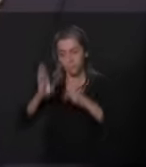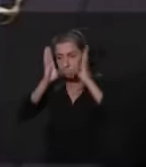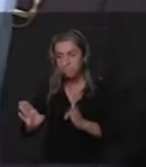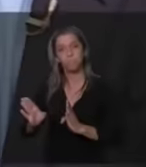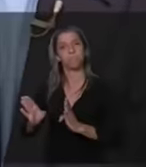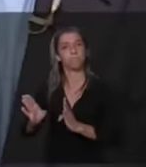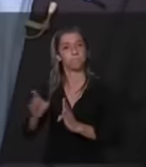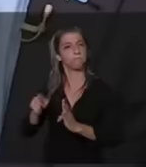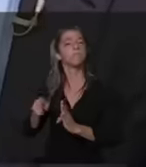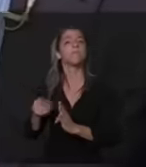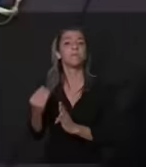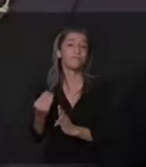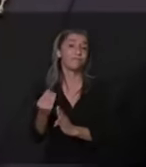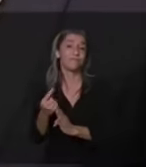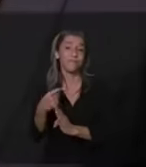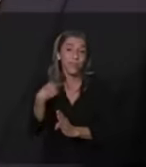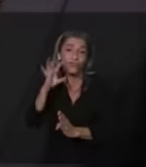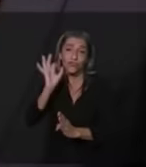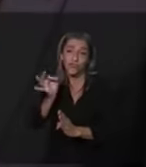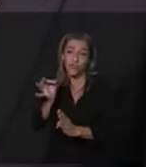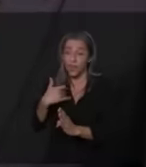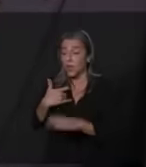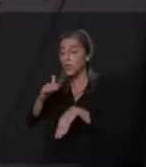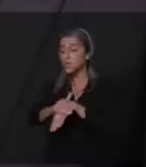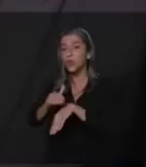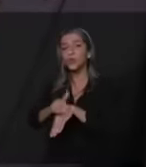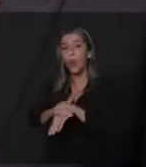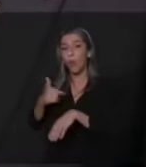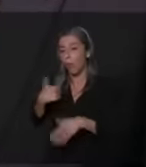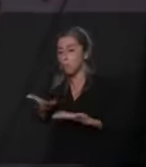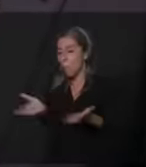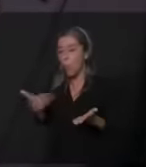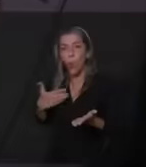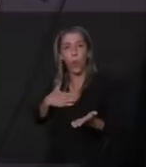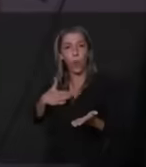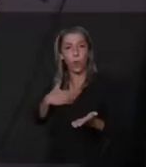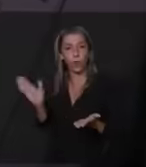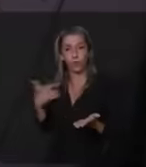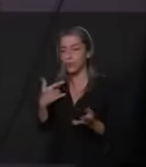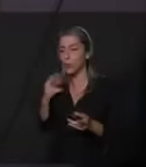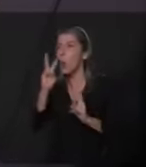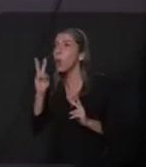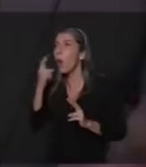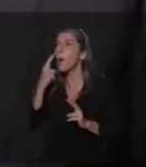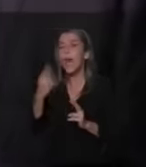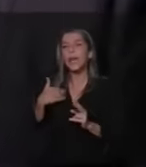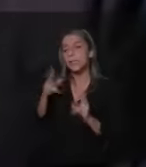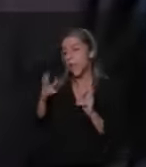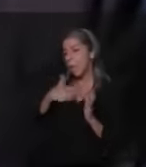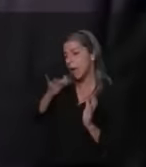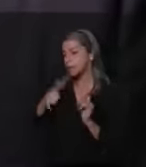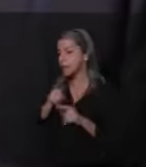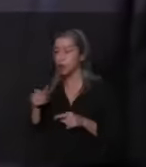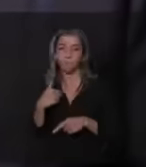con que cuando uno tiene una responsabilidad pública, no mira jurisdicciones, protege a las personas. Esas mamás, esas